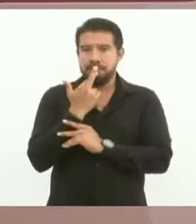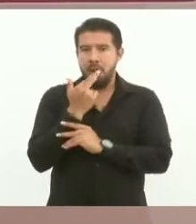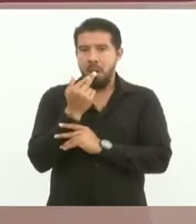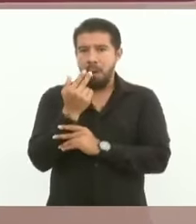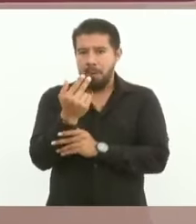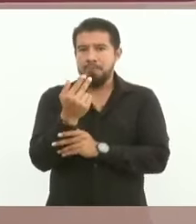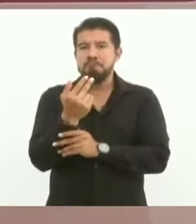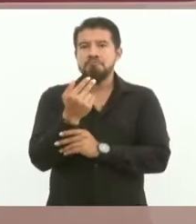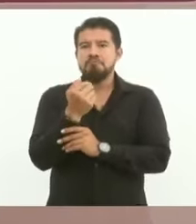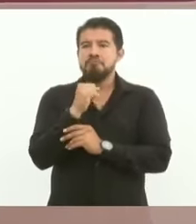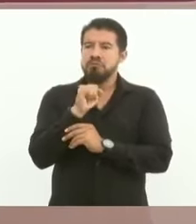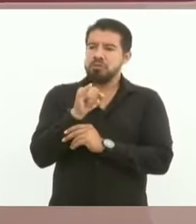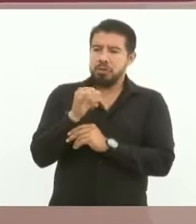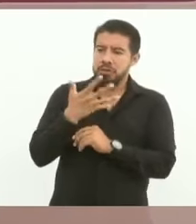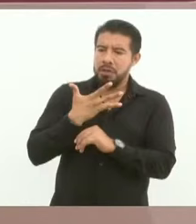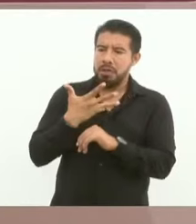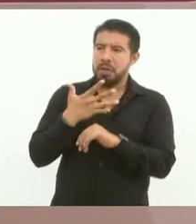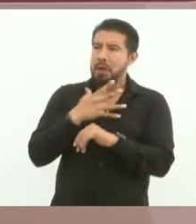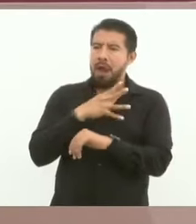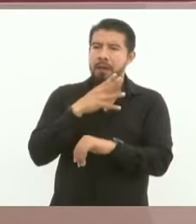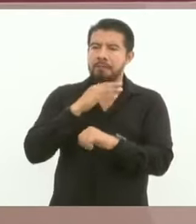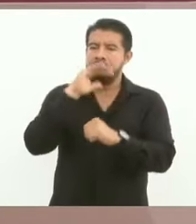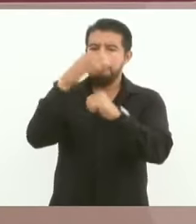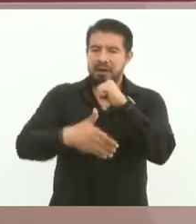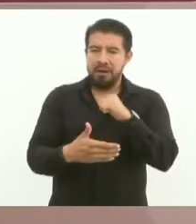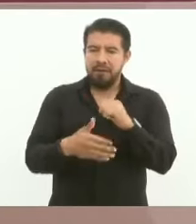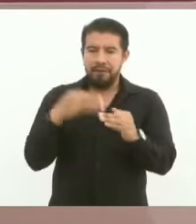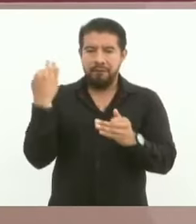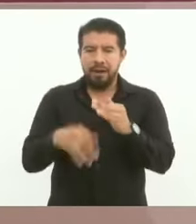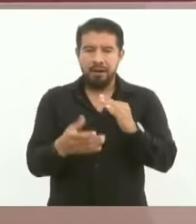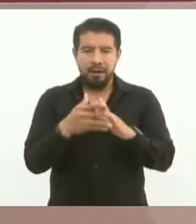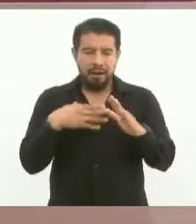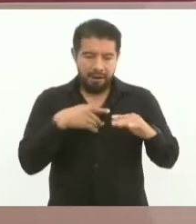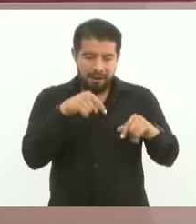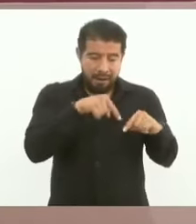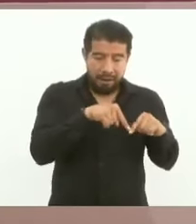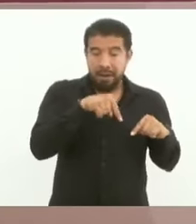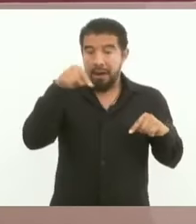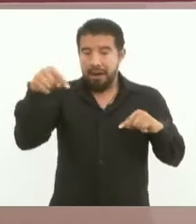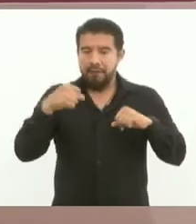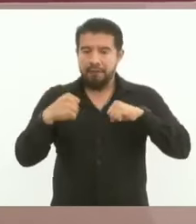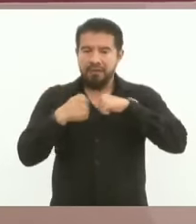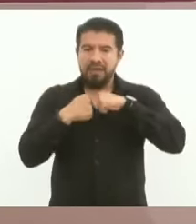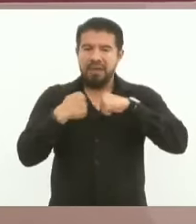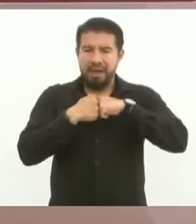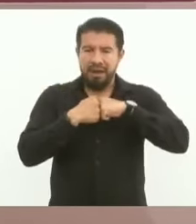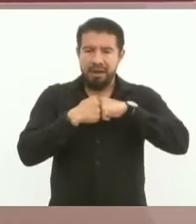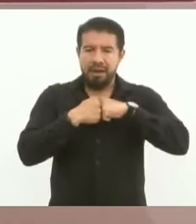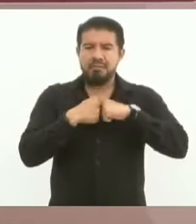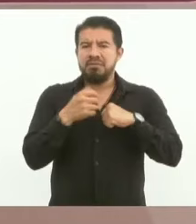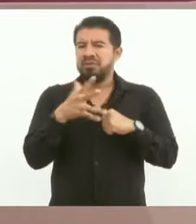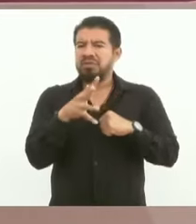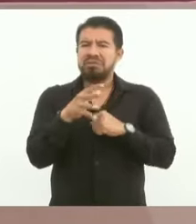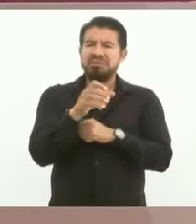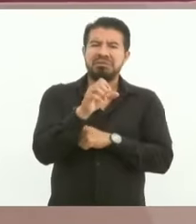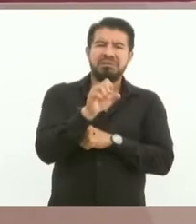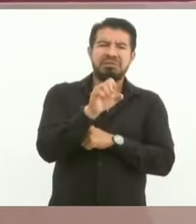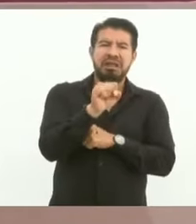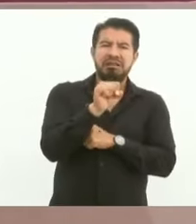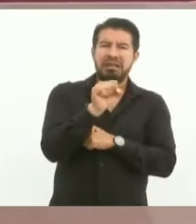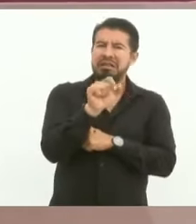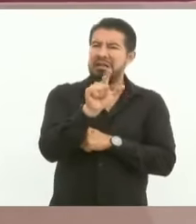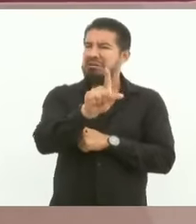se terminó. Falta de aquí a la frontera, que son como 60, 70 kilómetros, y nos falta un